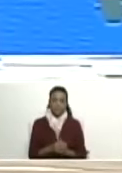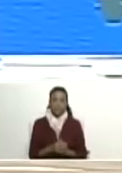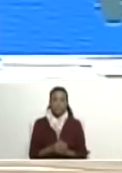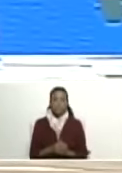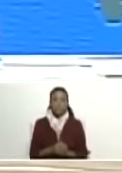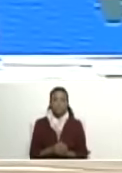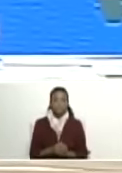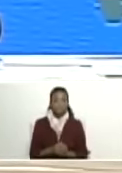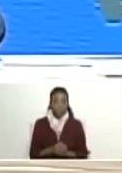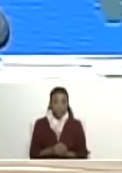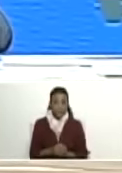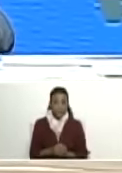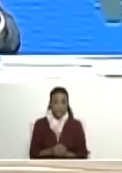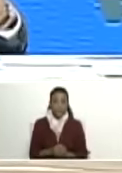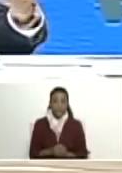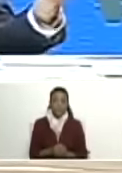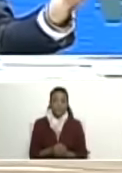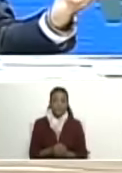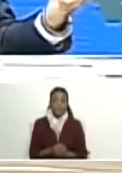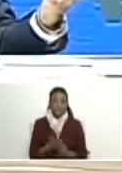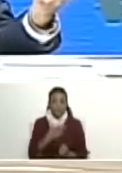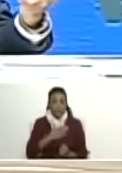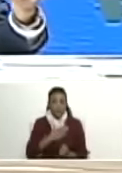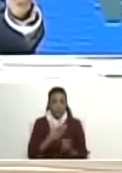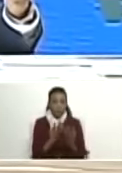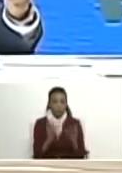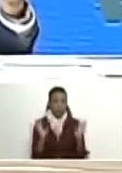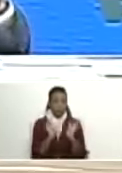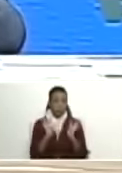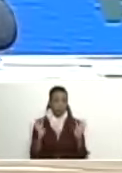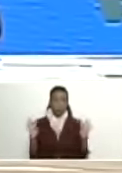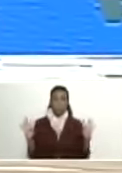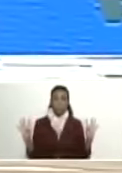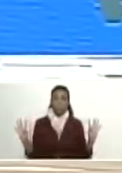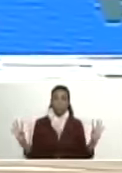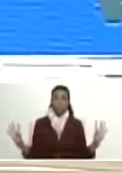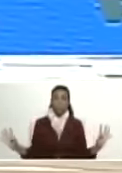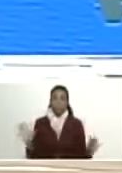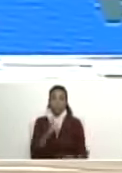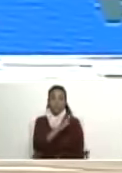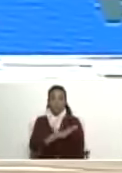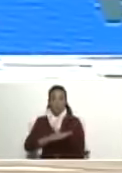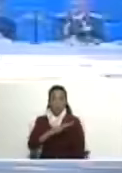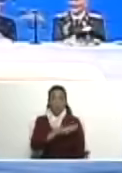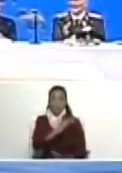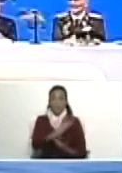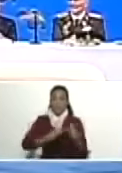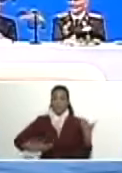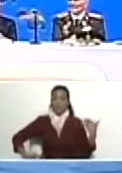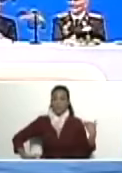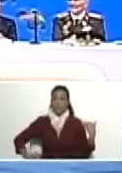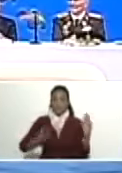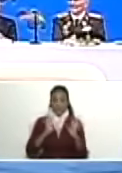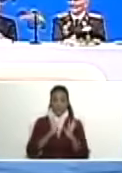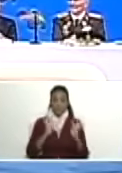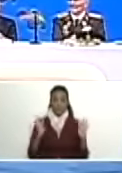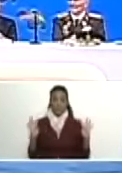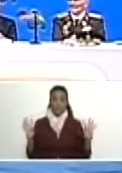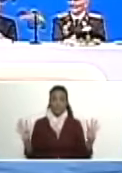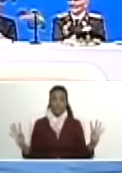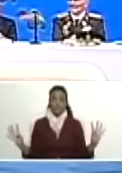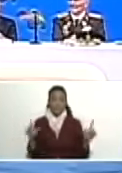Por eso me hago acompañar de la Comisión Presidencial,